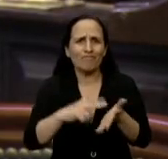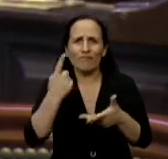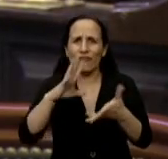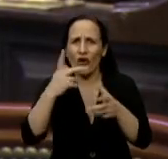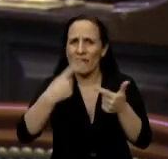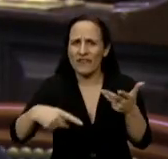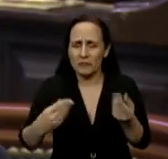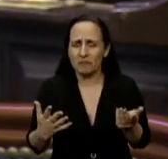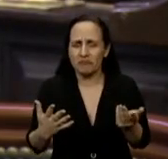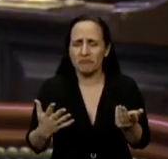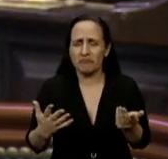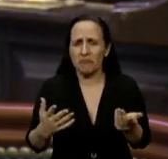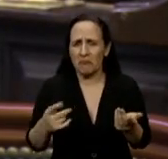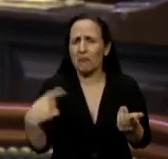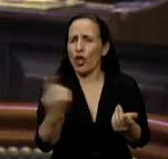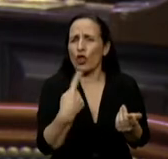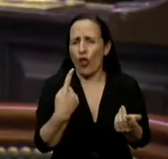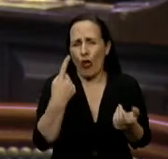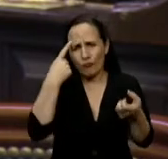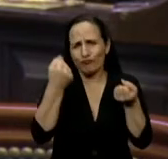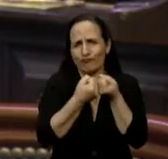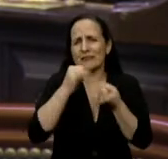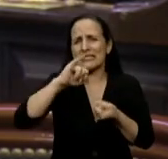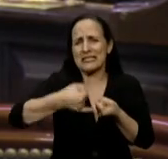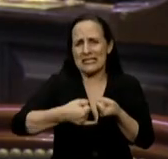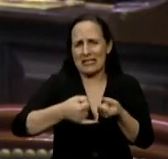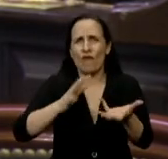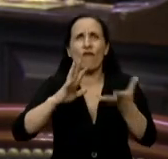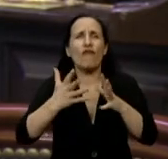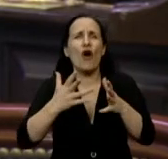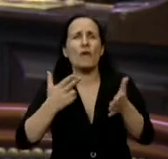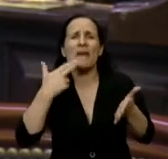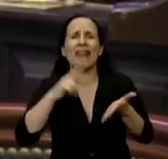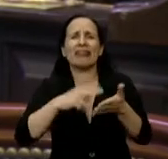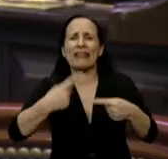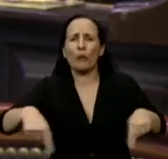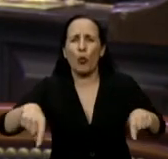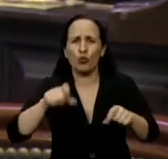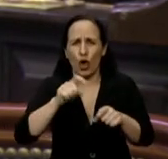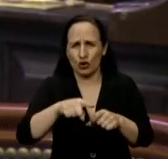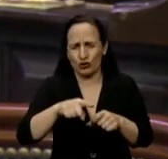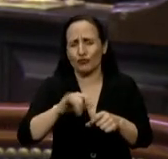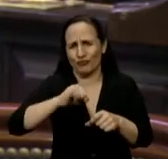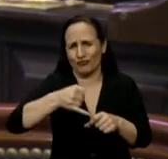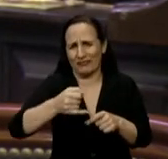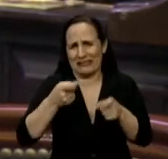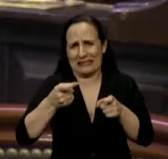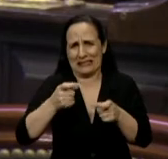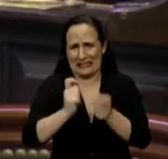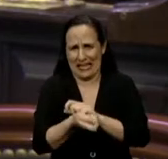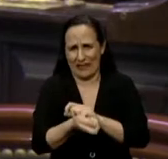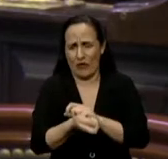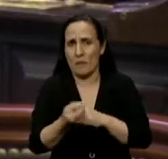esta Cámara duda de que necesitamos una profunda reforma en nuestro sistema tributario, pero la debemos hacer con